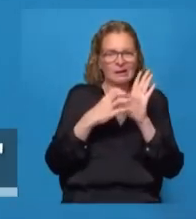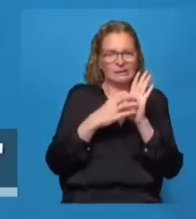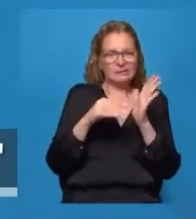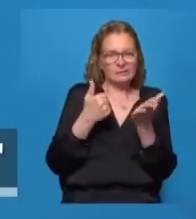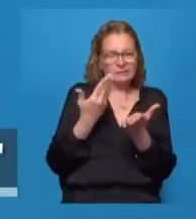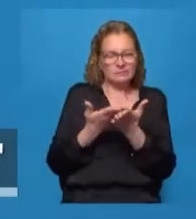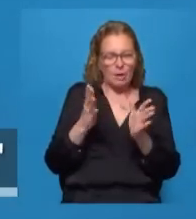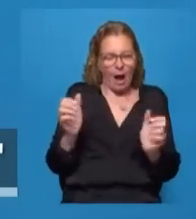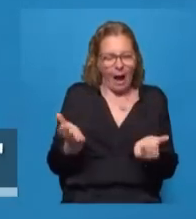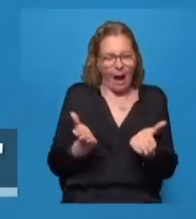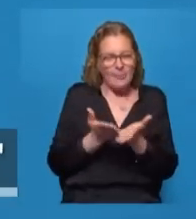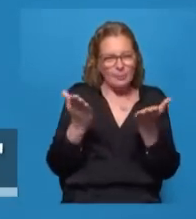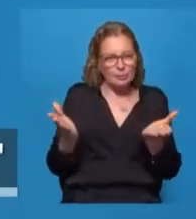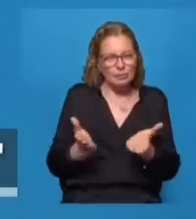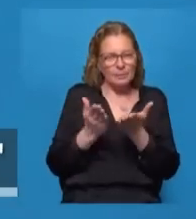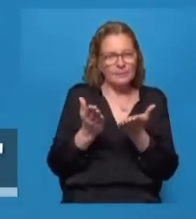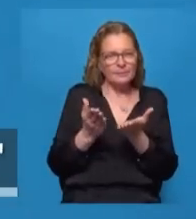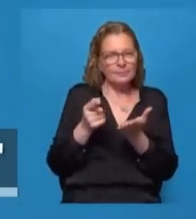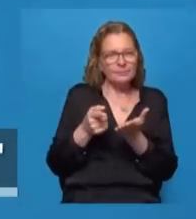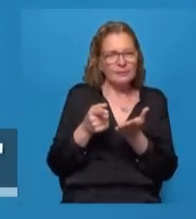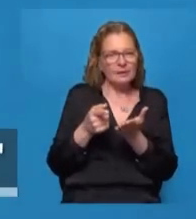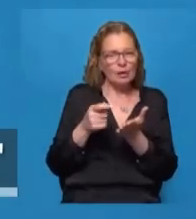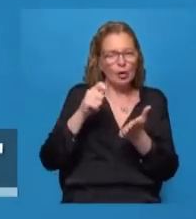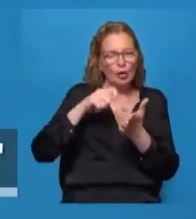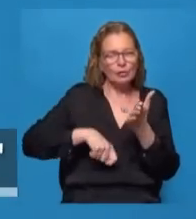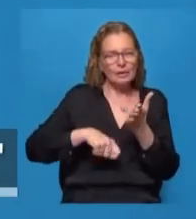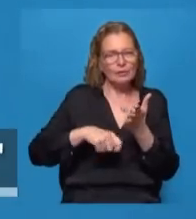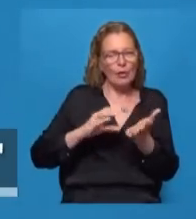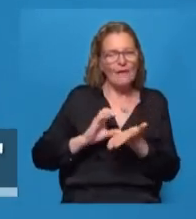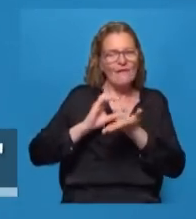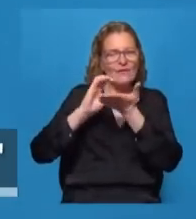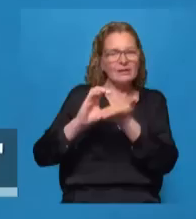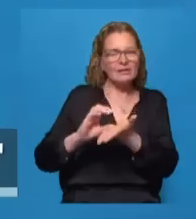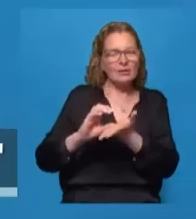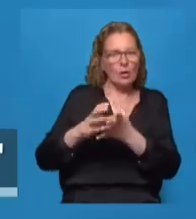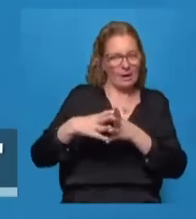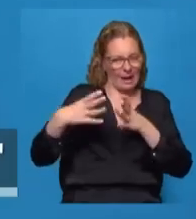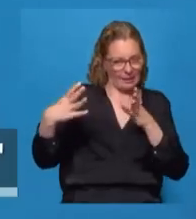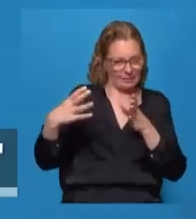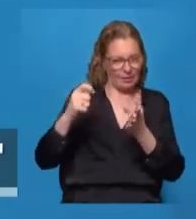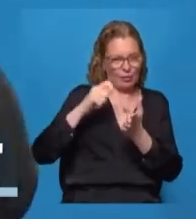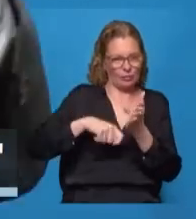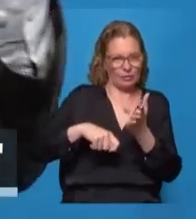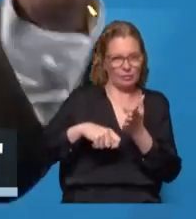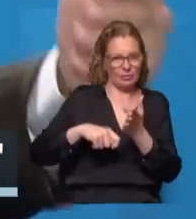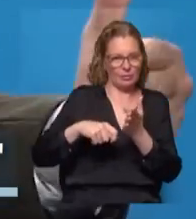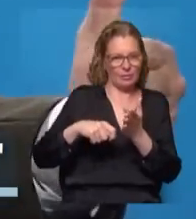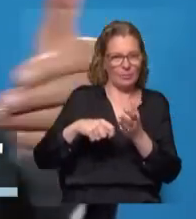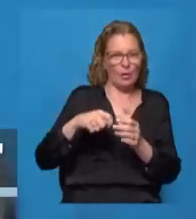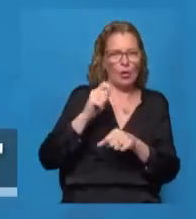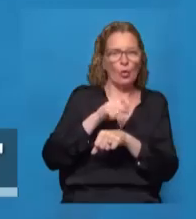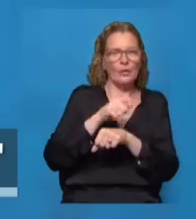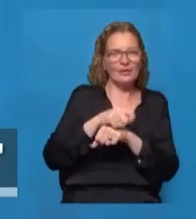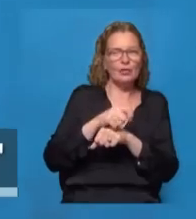impulsamos es que los contratos de inversión los grandes contratos de inversión los que nos someten la jurisdicción